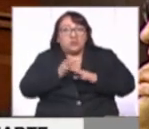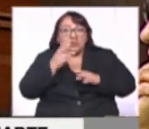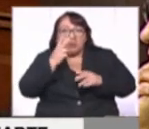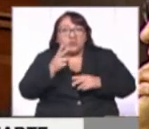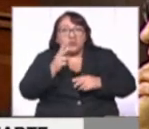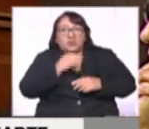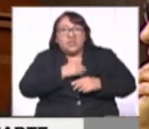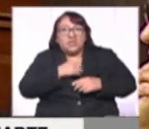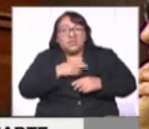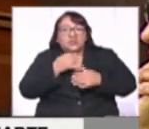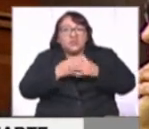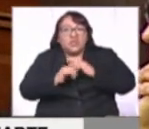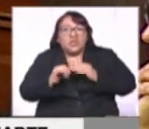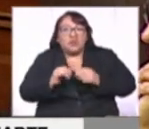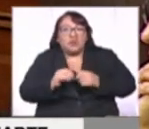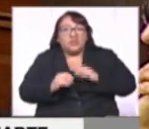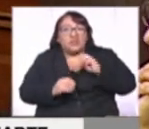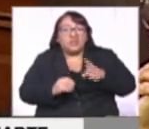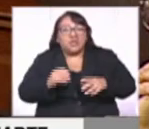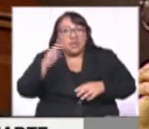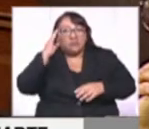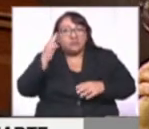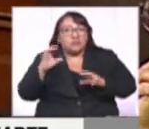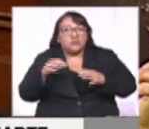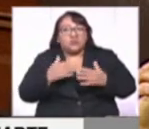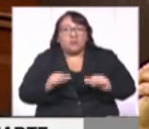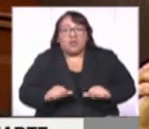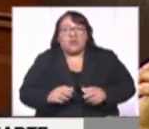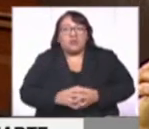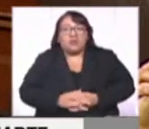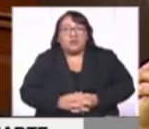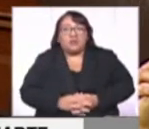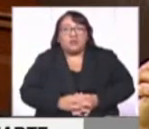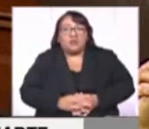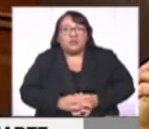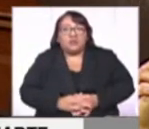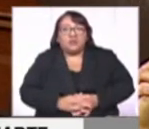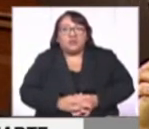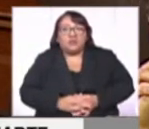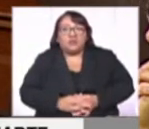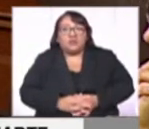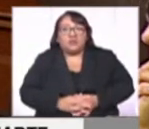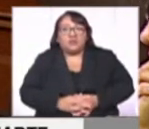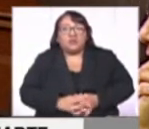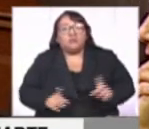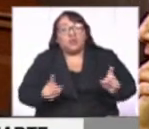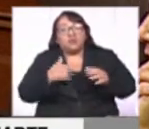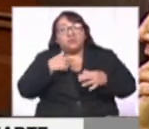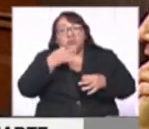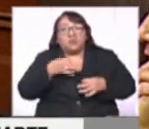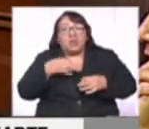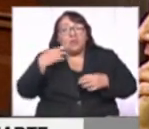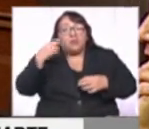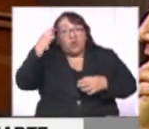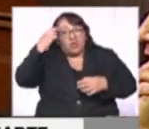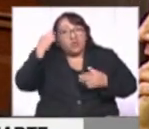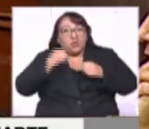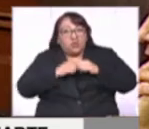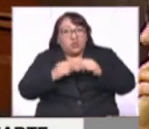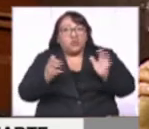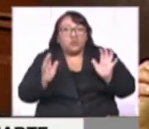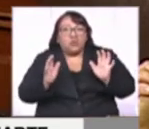un ministro del Interior decir que la policía actúa mal. Es una barbaridad, pero es una barbaridad política, presidente, y continúo con los